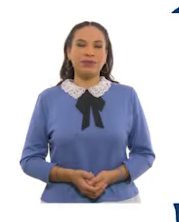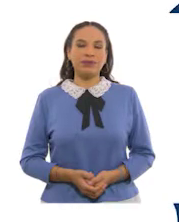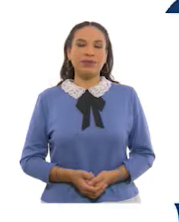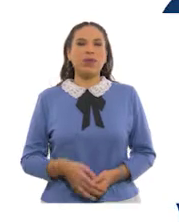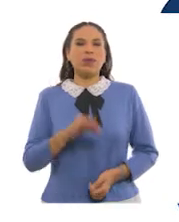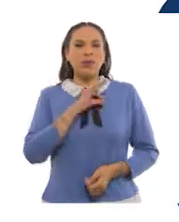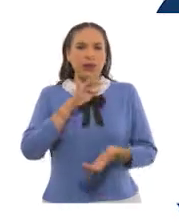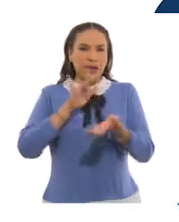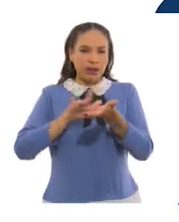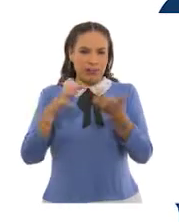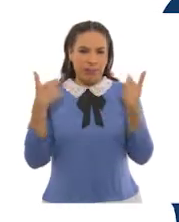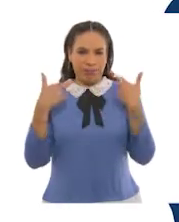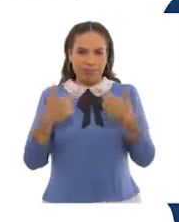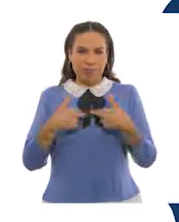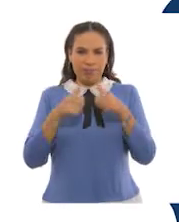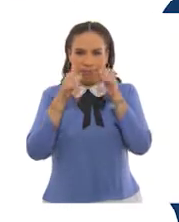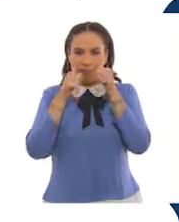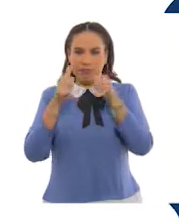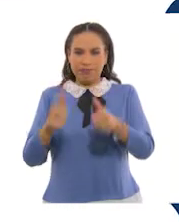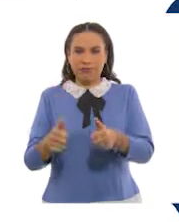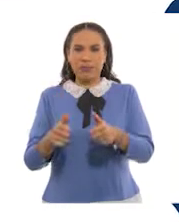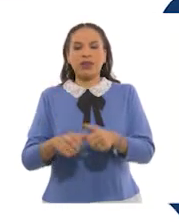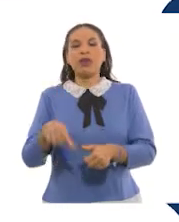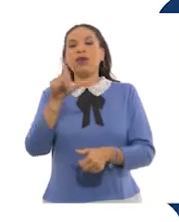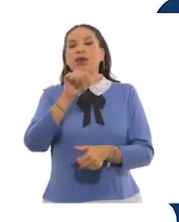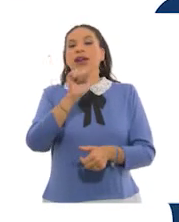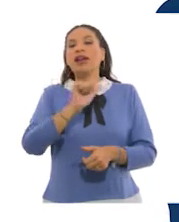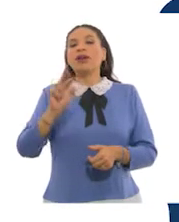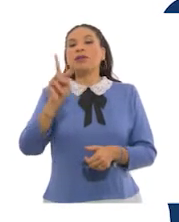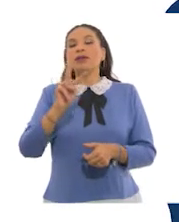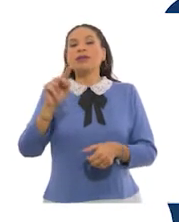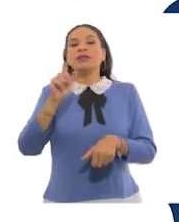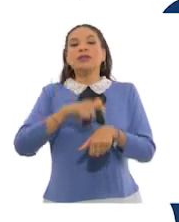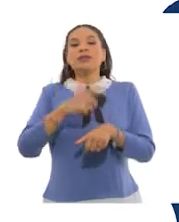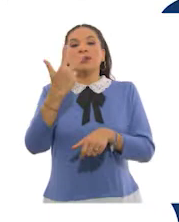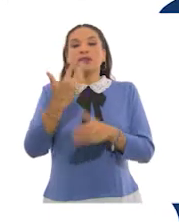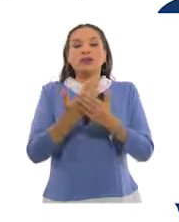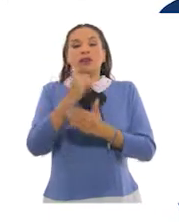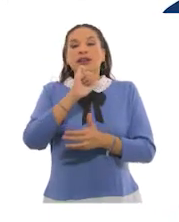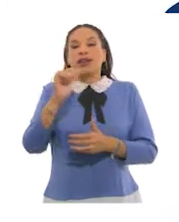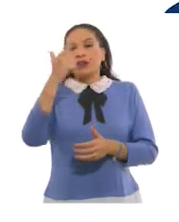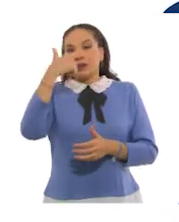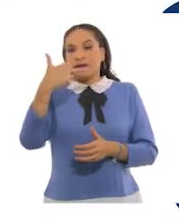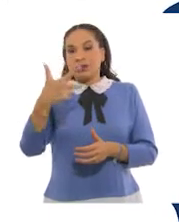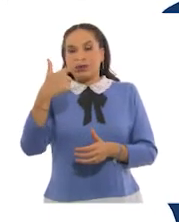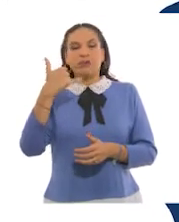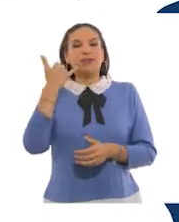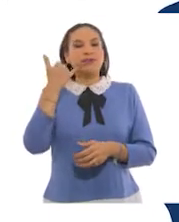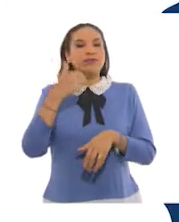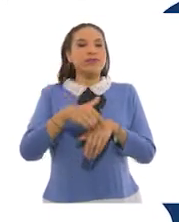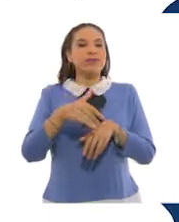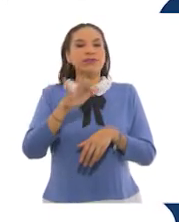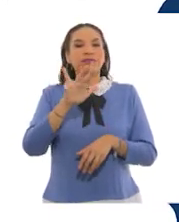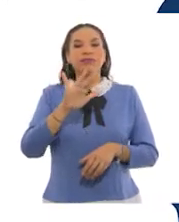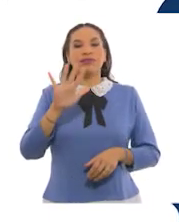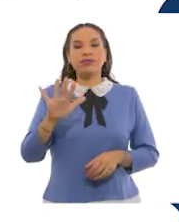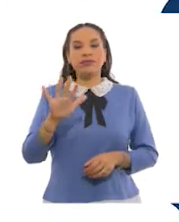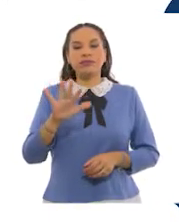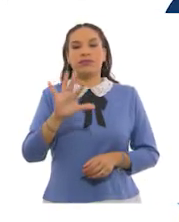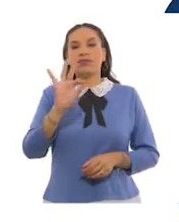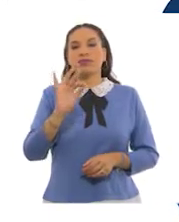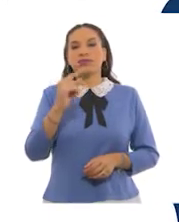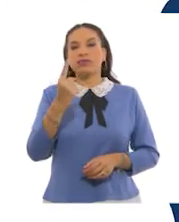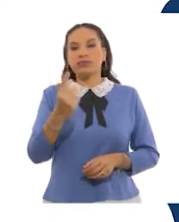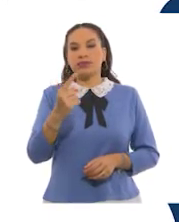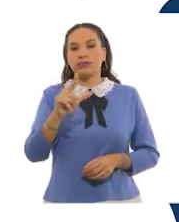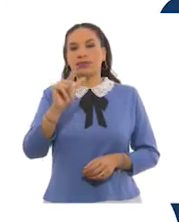Para apoyo pedagógico, hay maestras y maestros de lunes a viernes de 8 a 20 horas en el teléfono 55